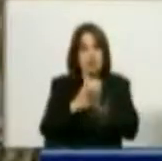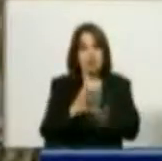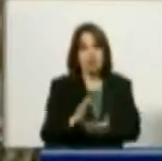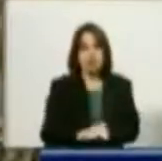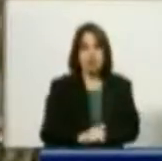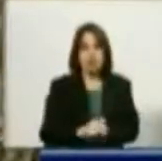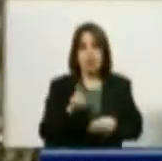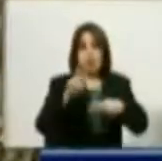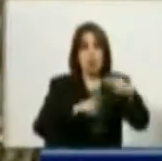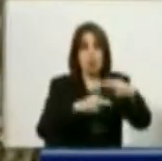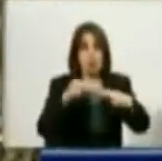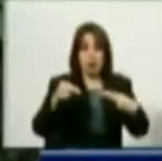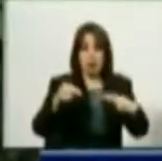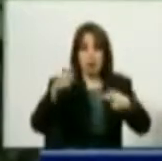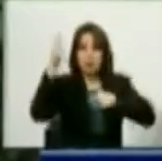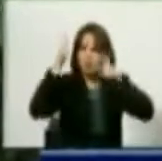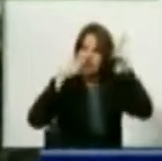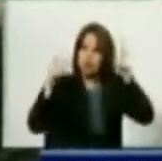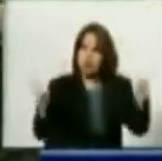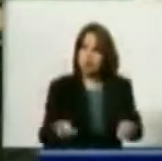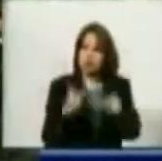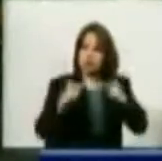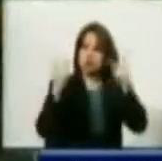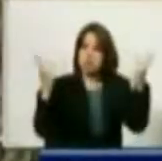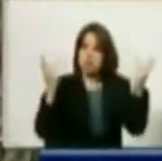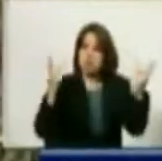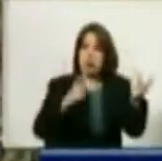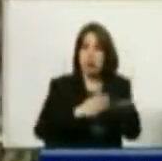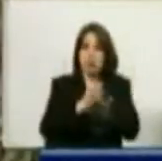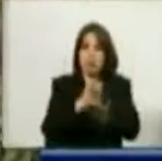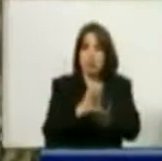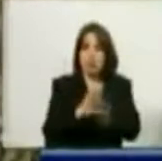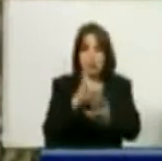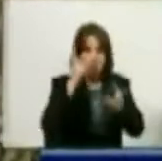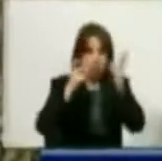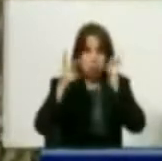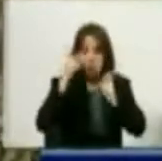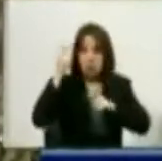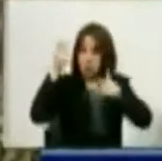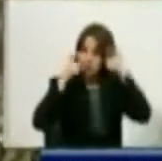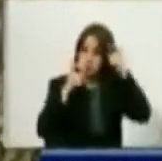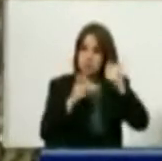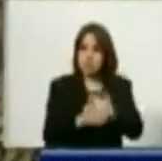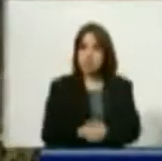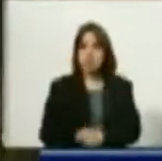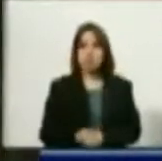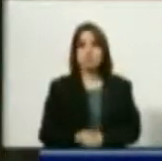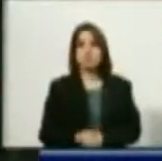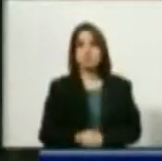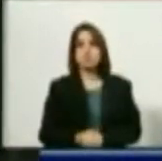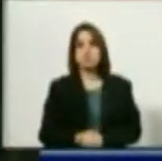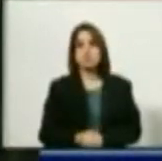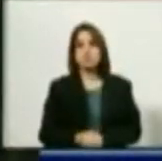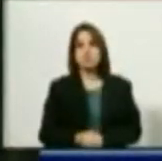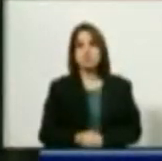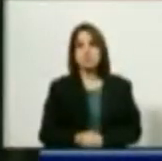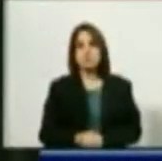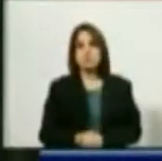numeral chavismo es sigamos escuchando al comandante Hugo Chávez